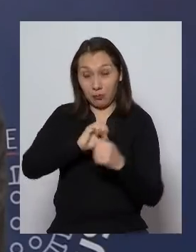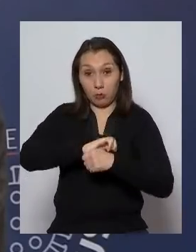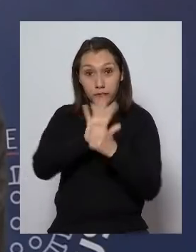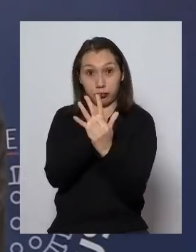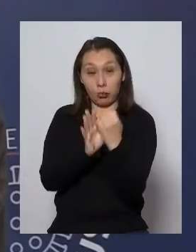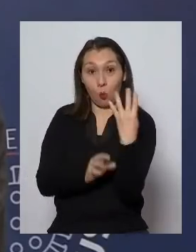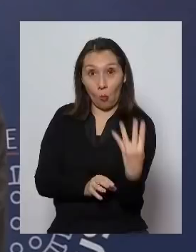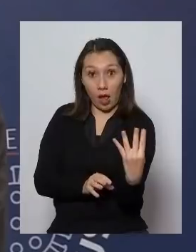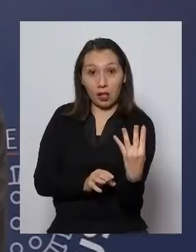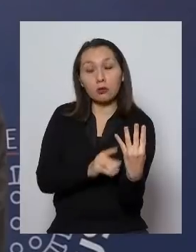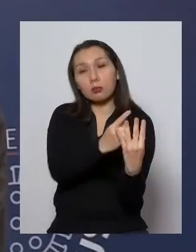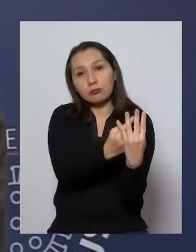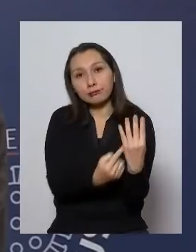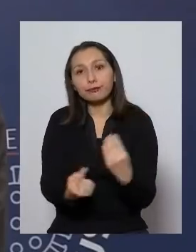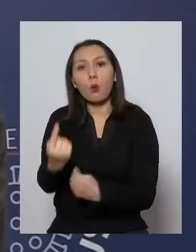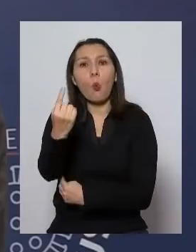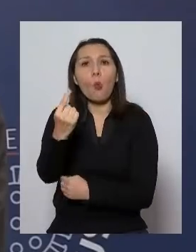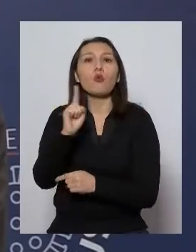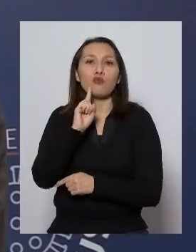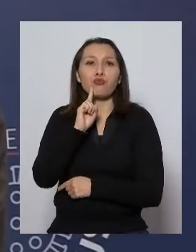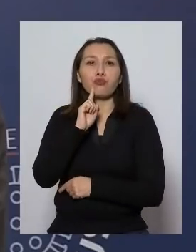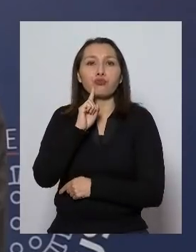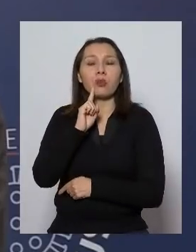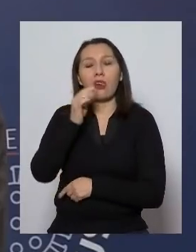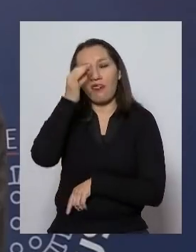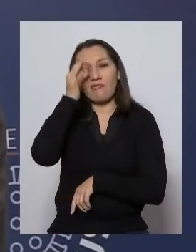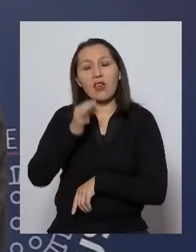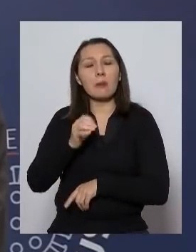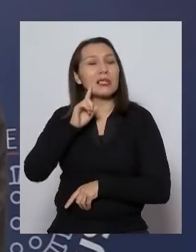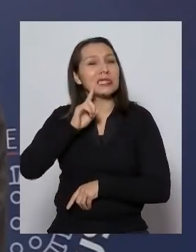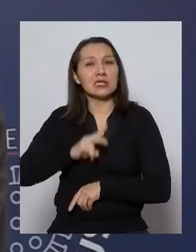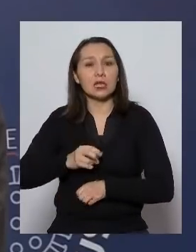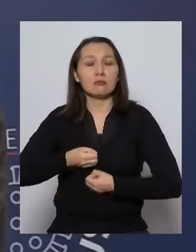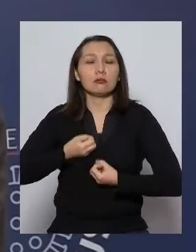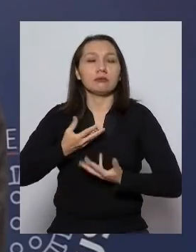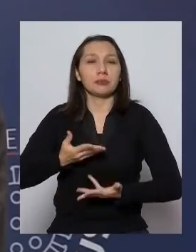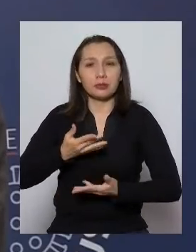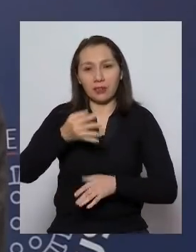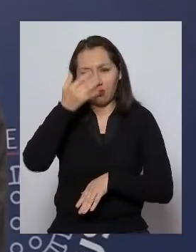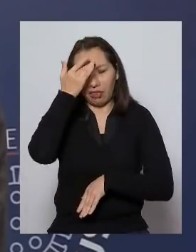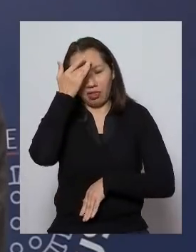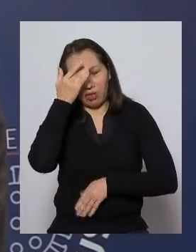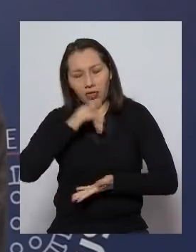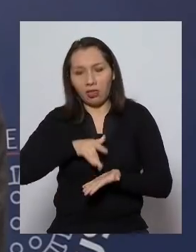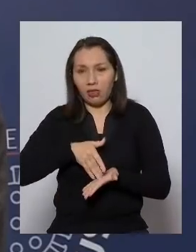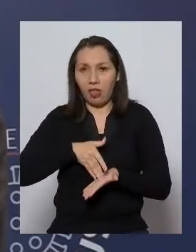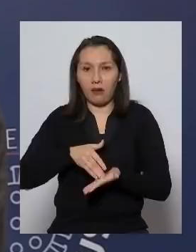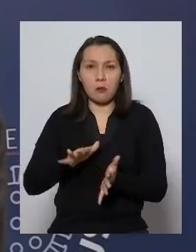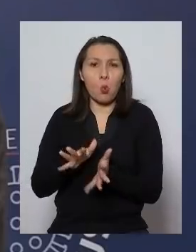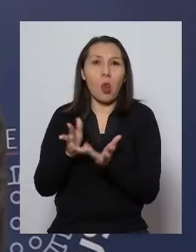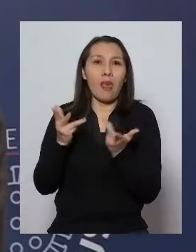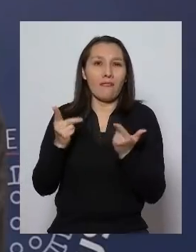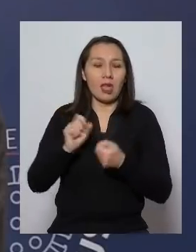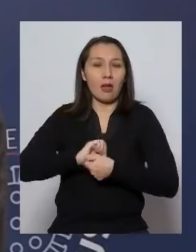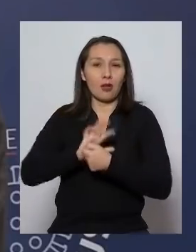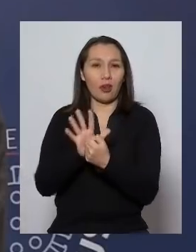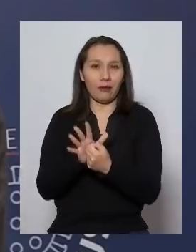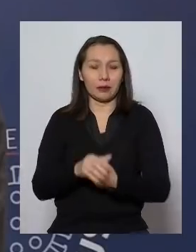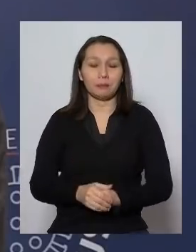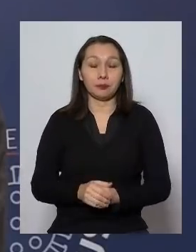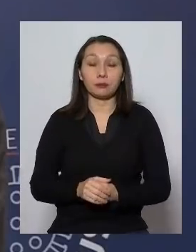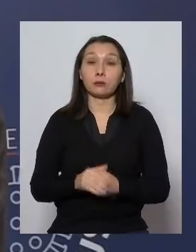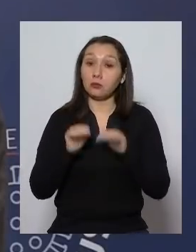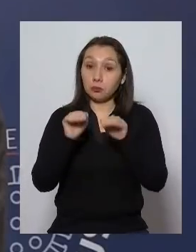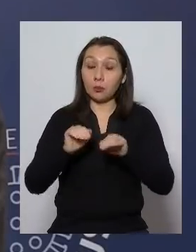se enferman, solo uno hace la enfermedad en forma asintomática o muy leve. Asimismo,